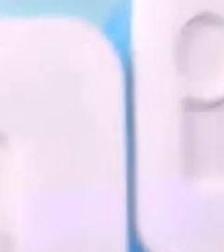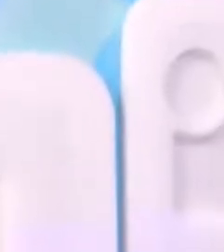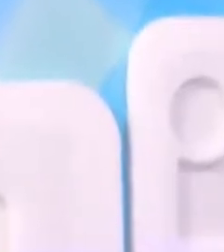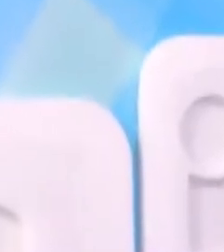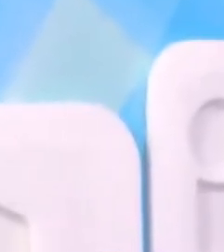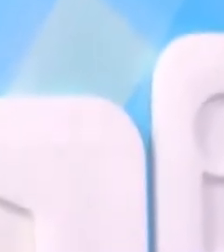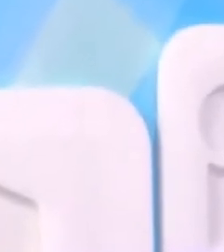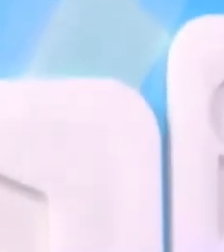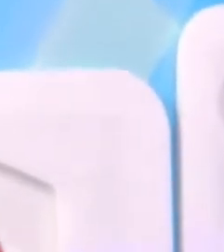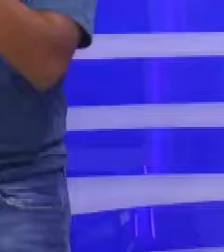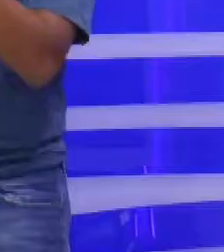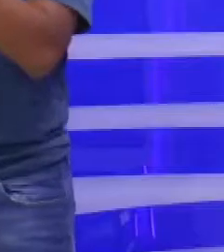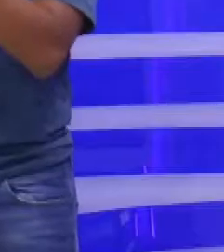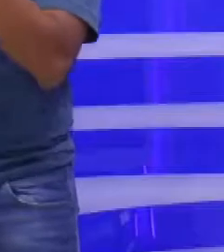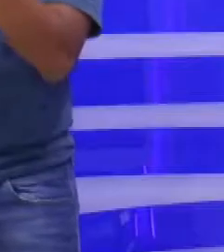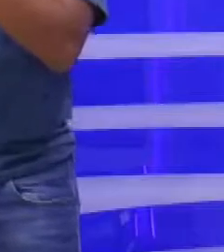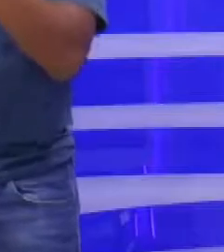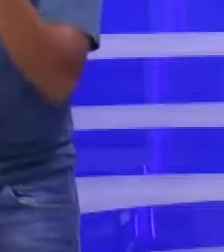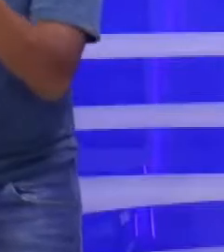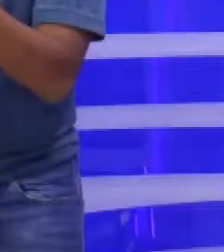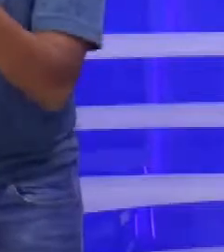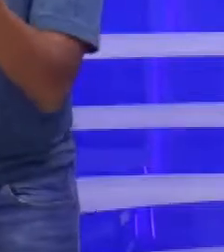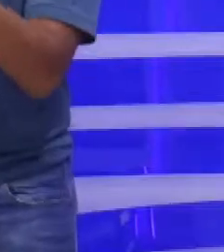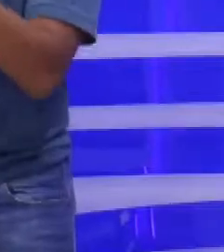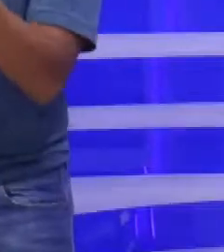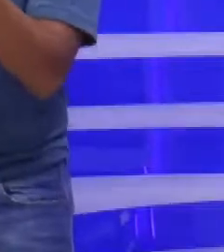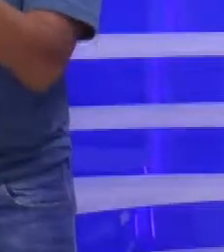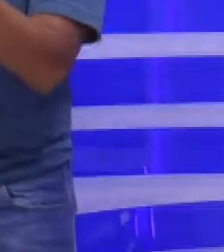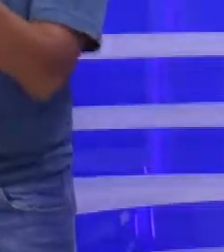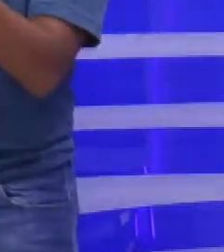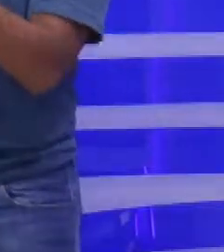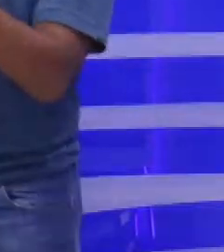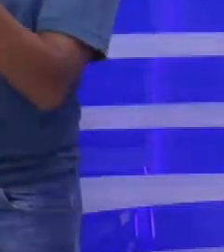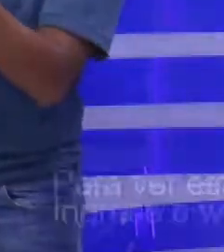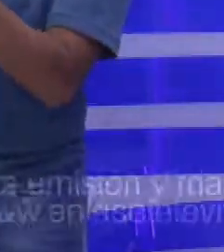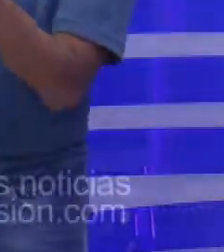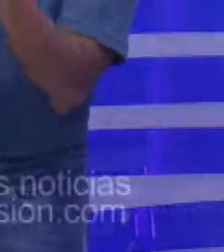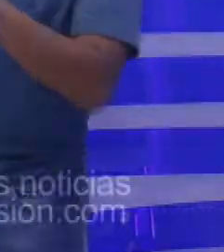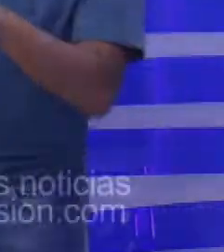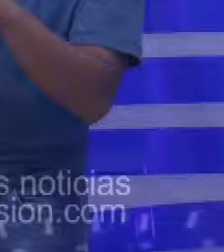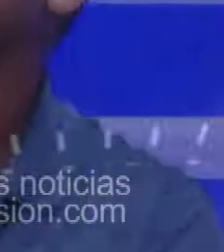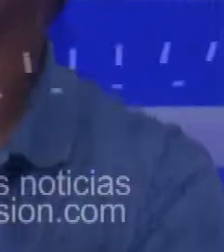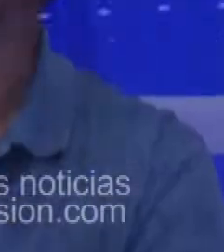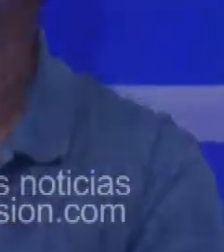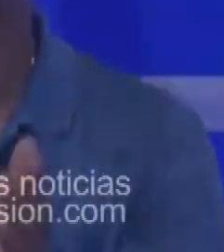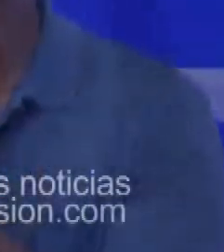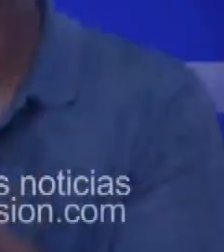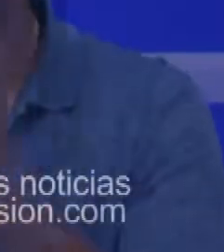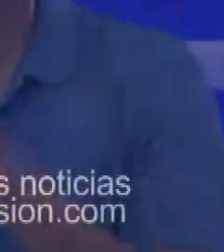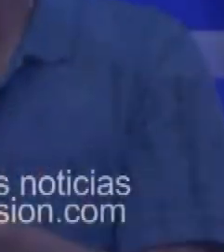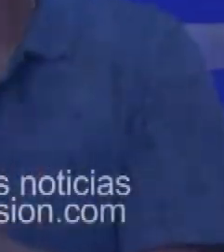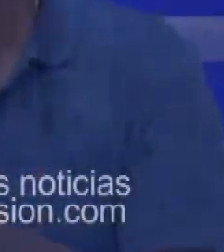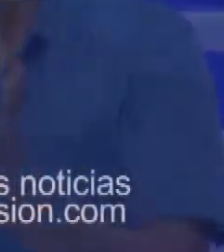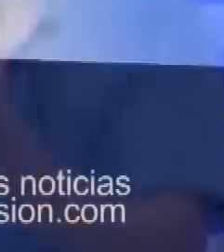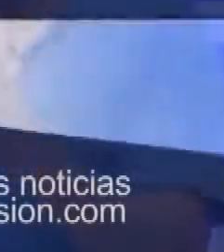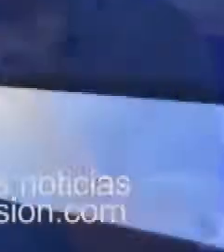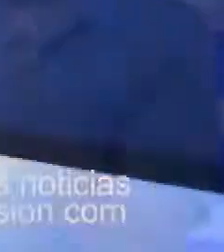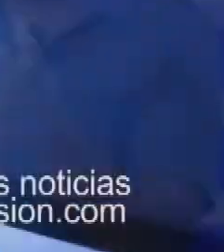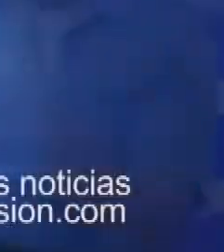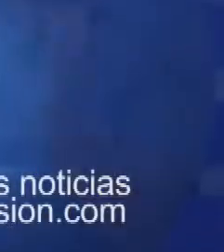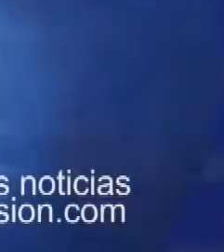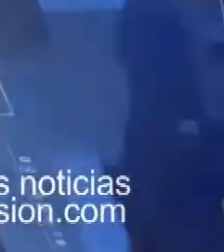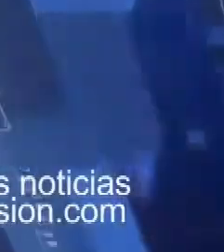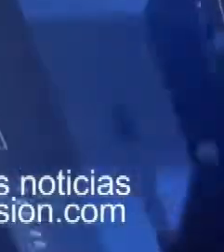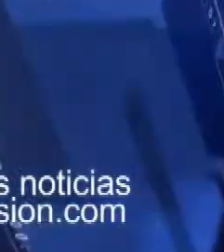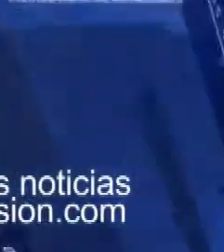locamente hoy estás deseándome. No sabes nada, él no sabe hacerte así. Tus amiguitas comentan que